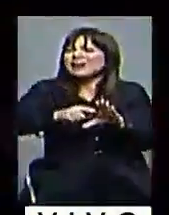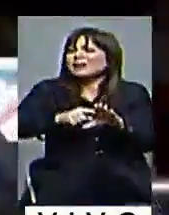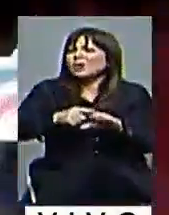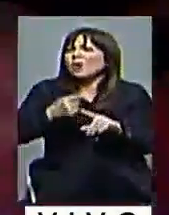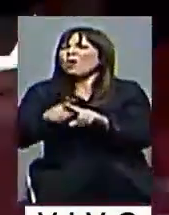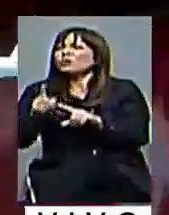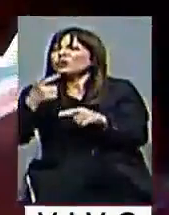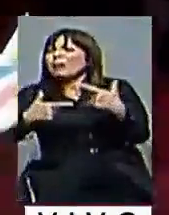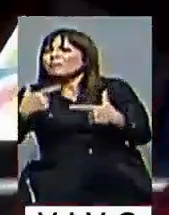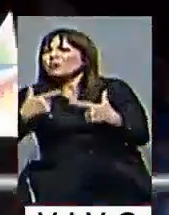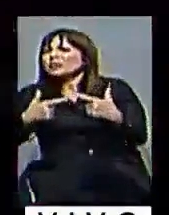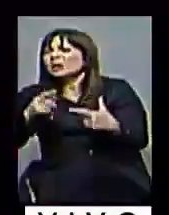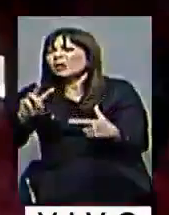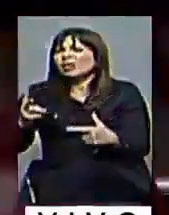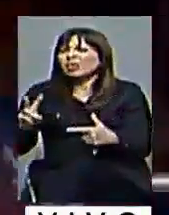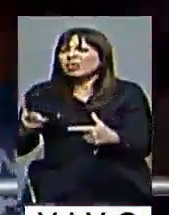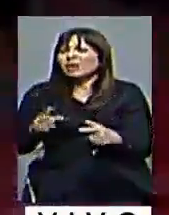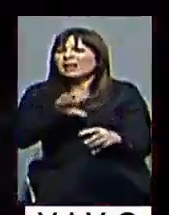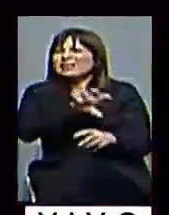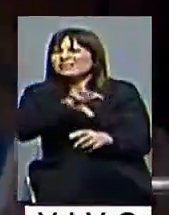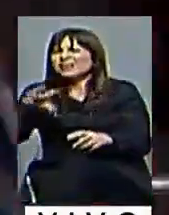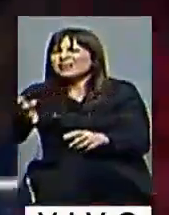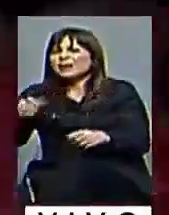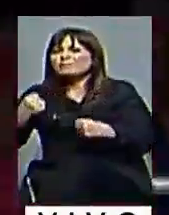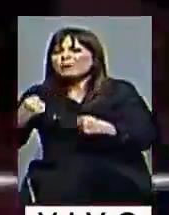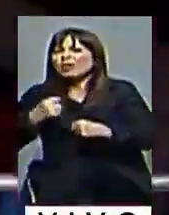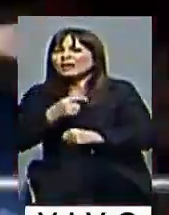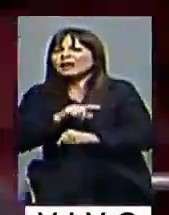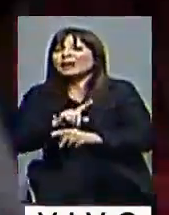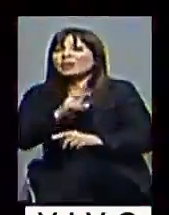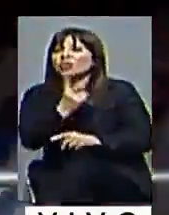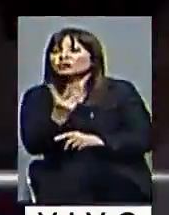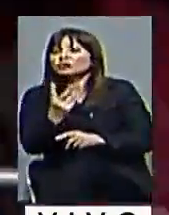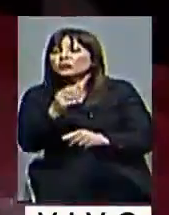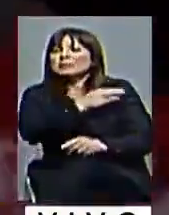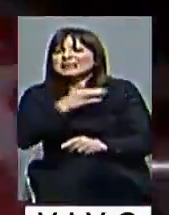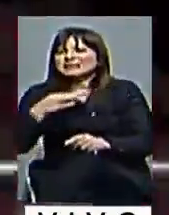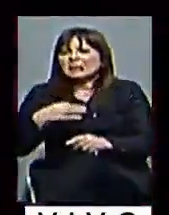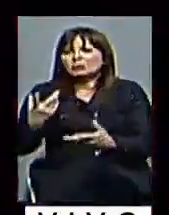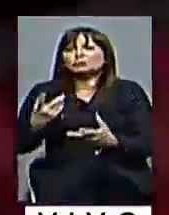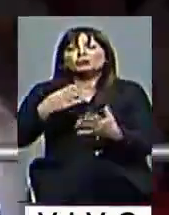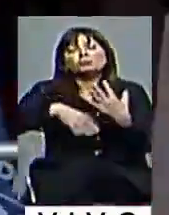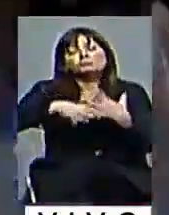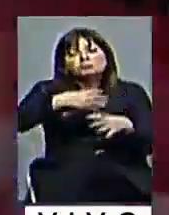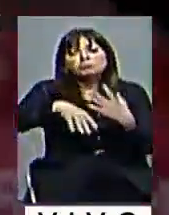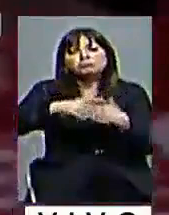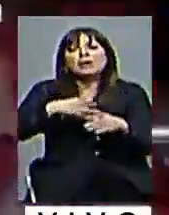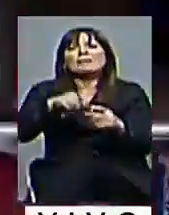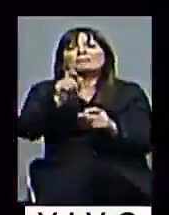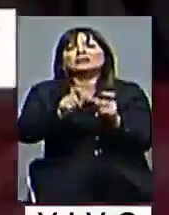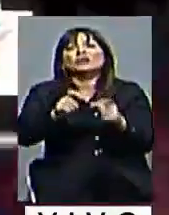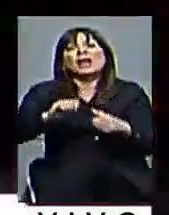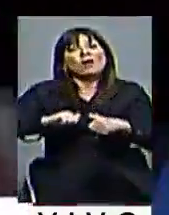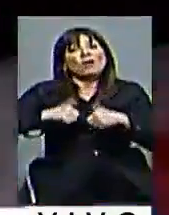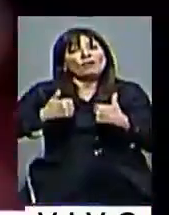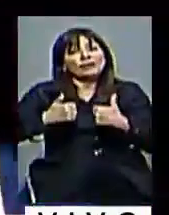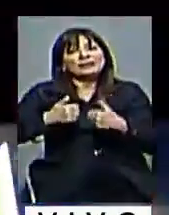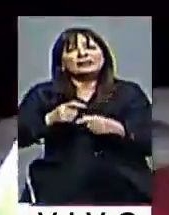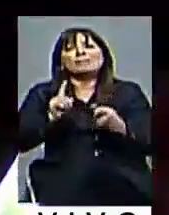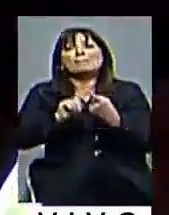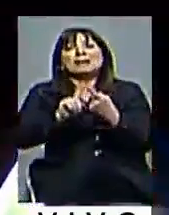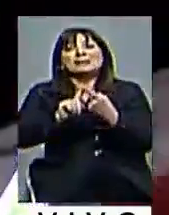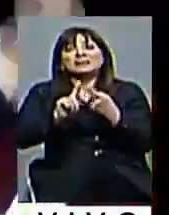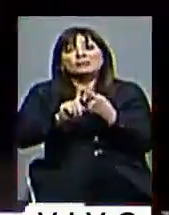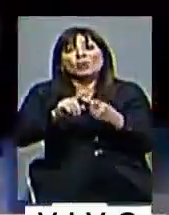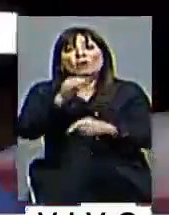dualidad de poder, se dividía el poder en los ministerios. Yo creo que va a haber una mezcla, gente joven, gente que participó en su equipo de la Fundación Avanza Chile